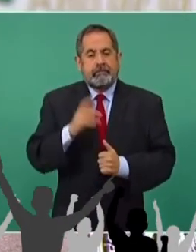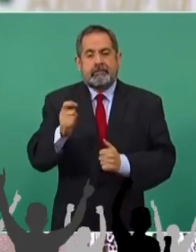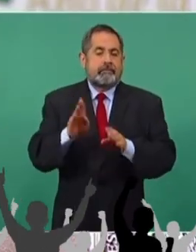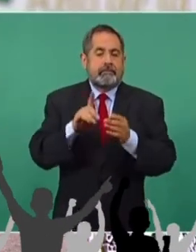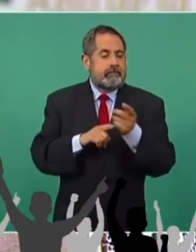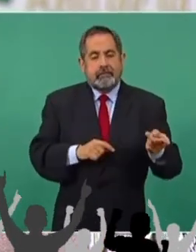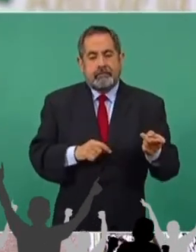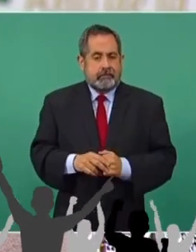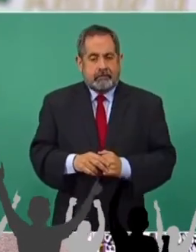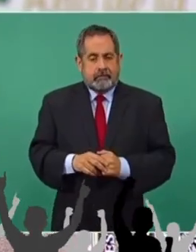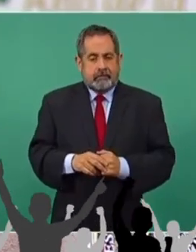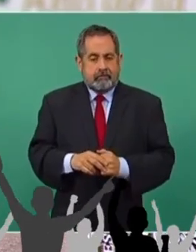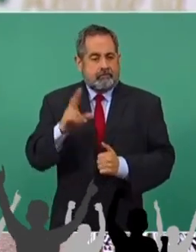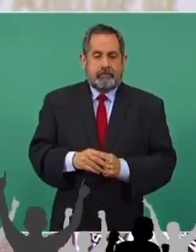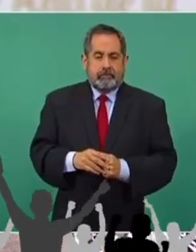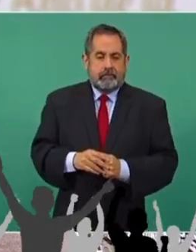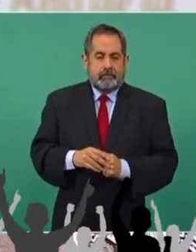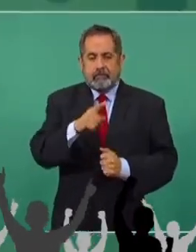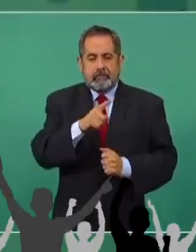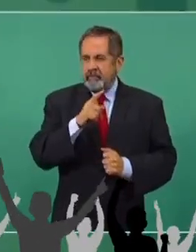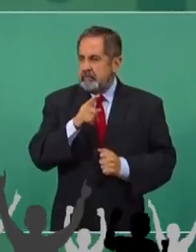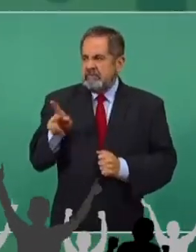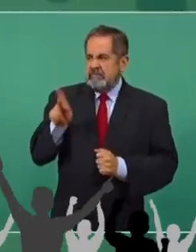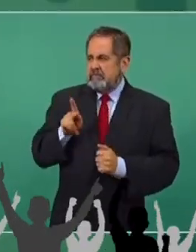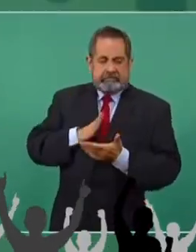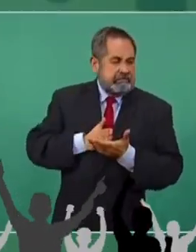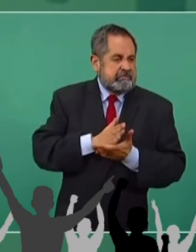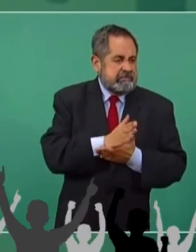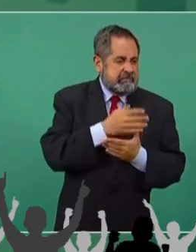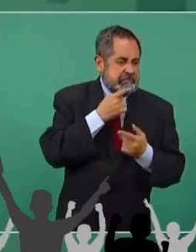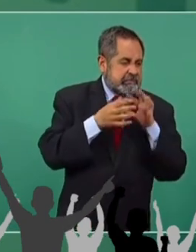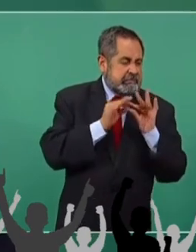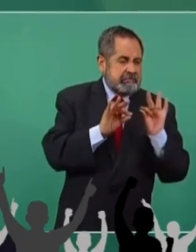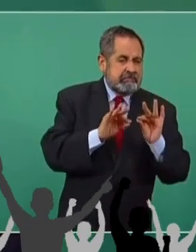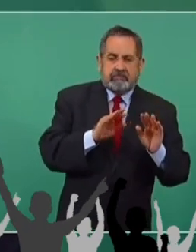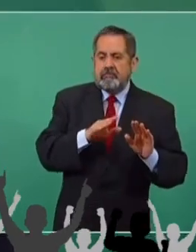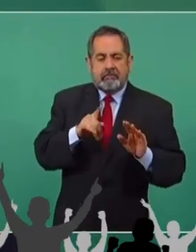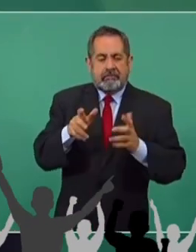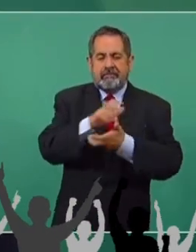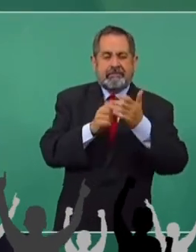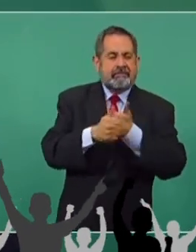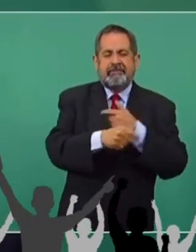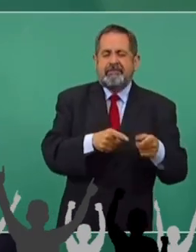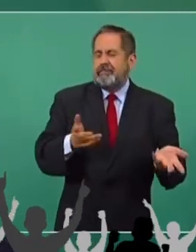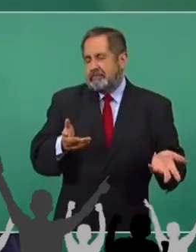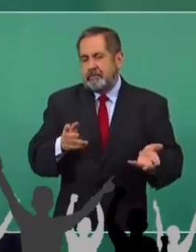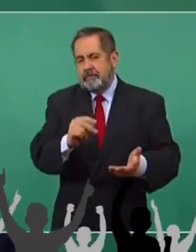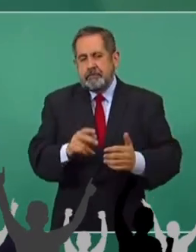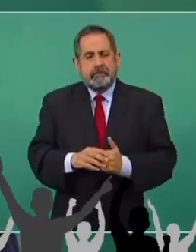que no se inmiscuyan o le den un carácter,